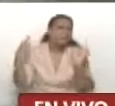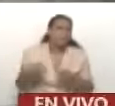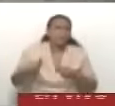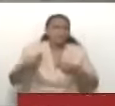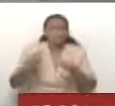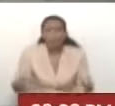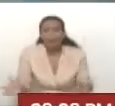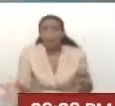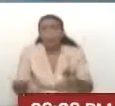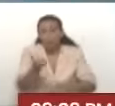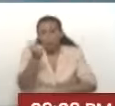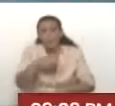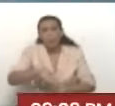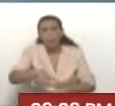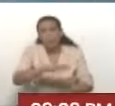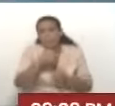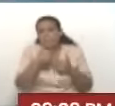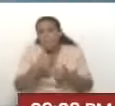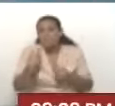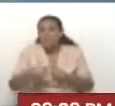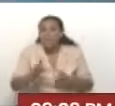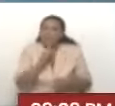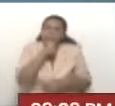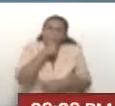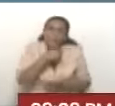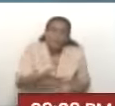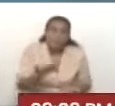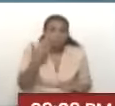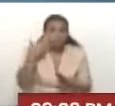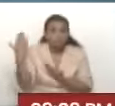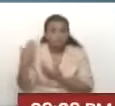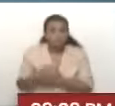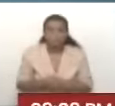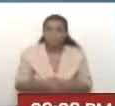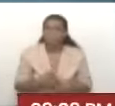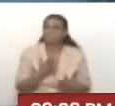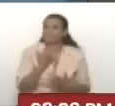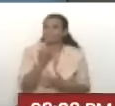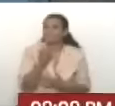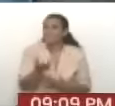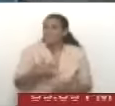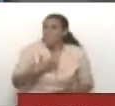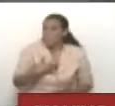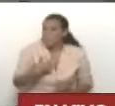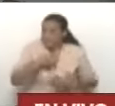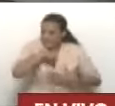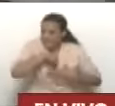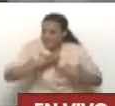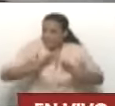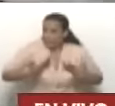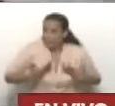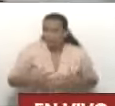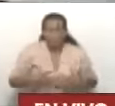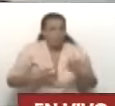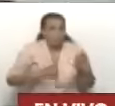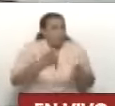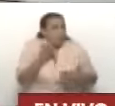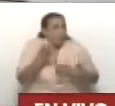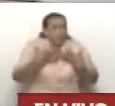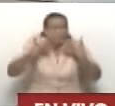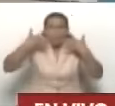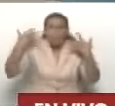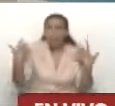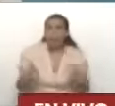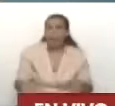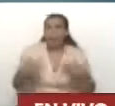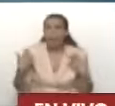centro diagnóstico. ¿Cómo te sientes, Rosemary, de ver, bueno, estos equipos? Decir cómo me siento sería algo así como euforia. Es una euforia total cuando